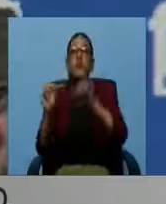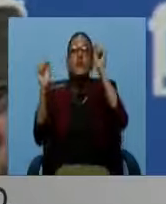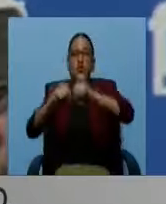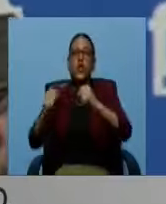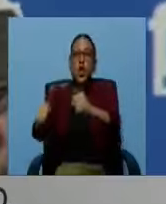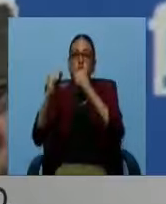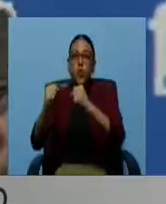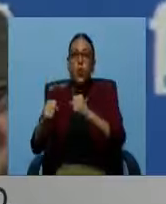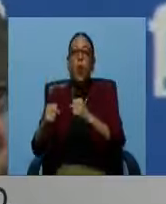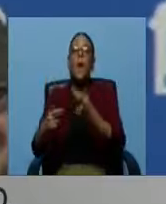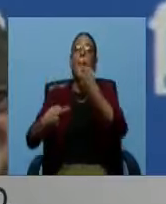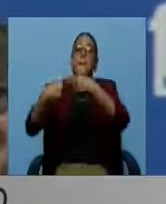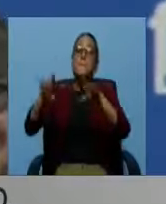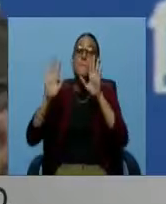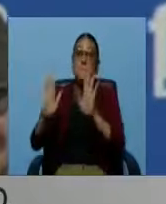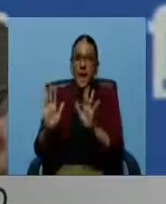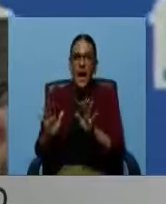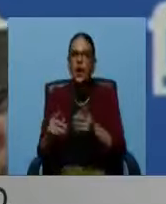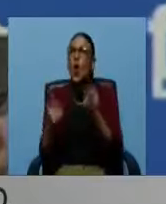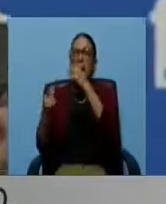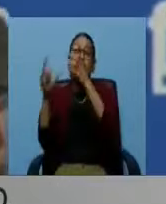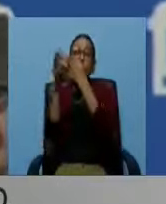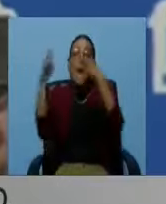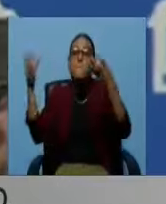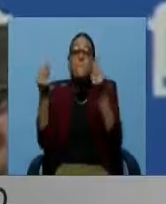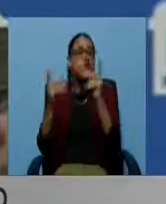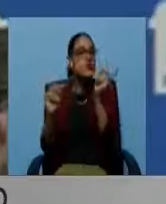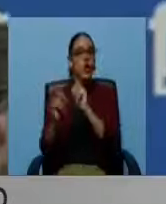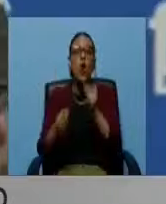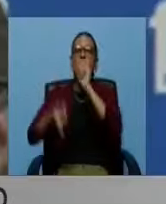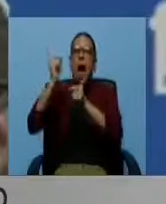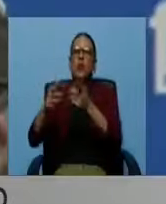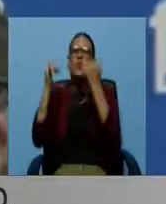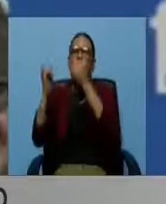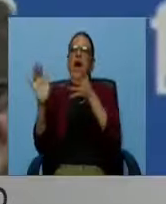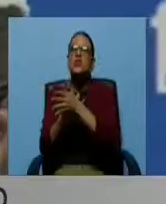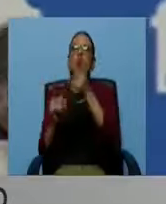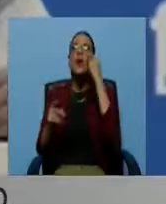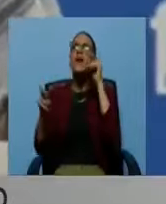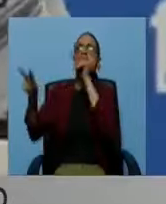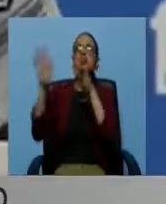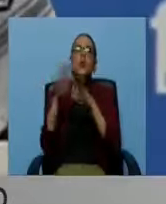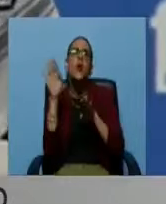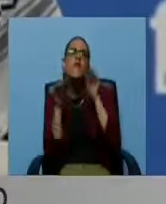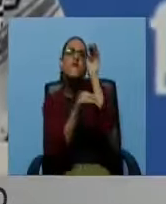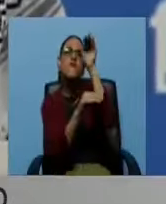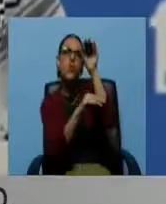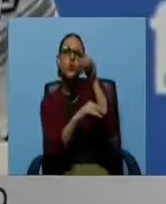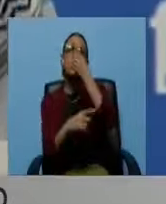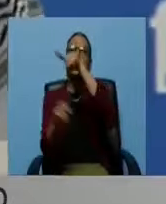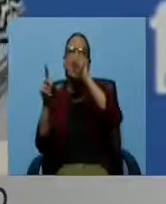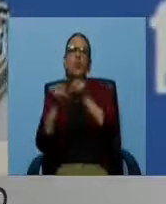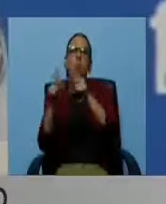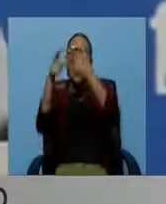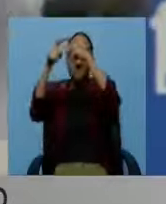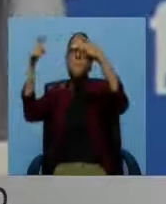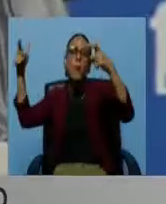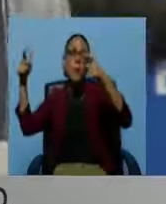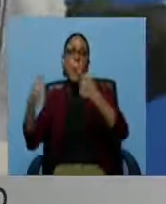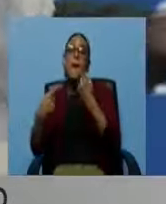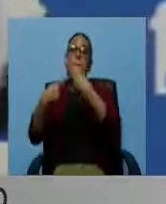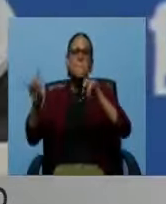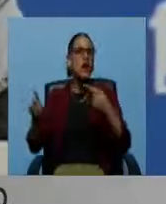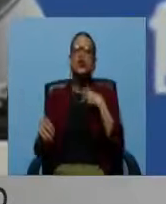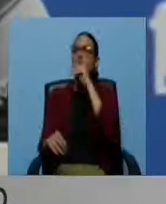no fascistas, incluso algunos que se consideran progresistas, que lo reproducen. Y no hablo